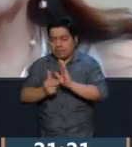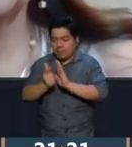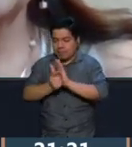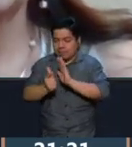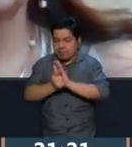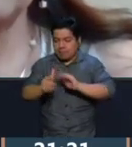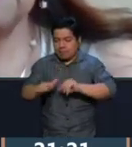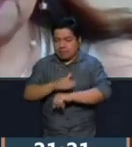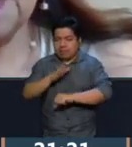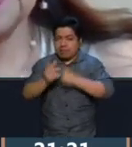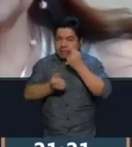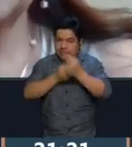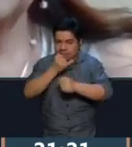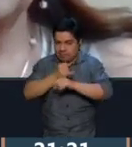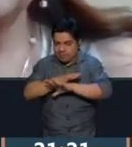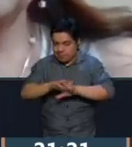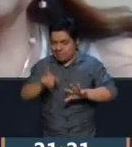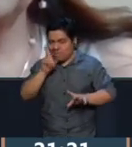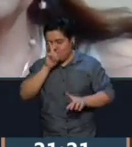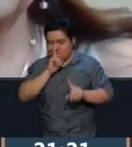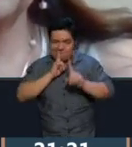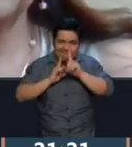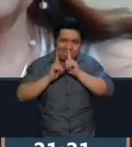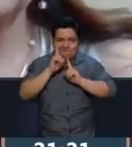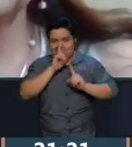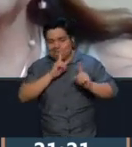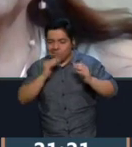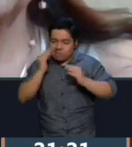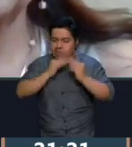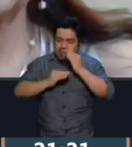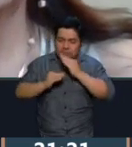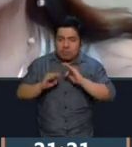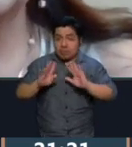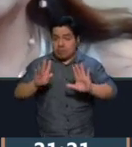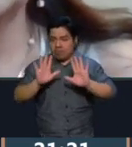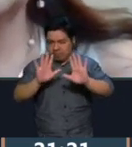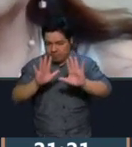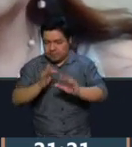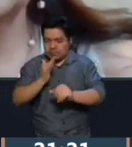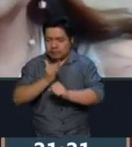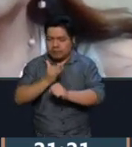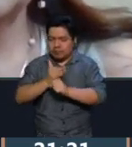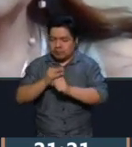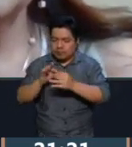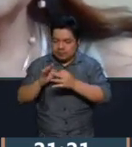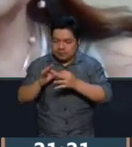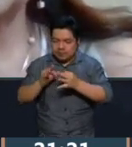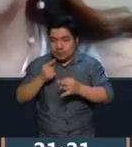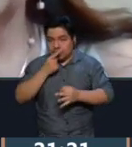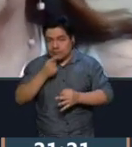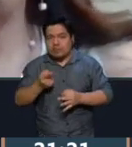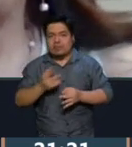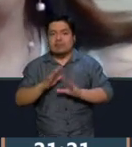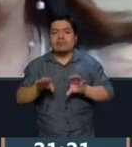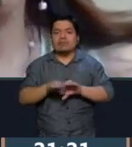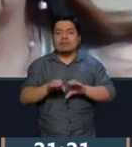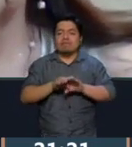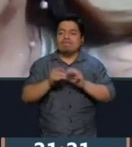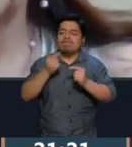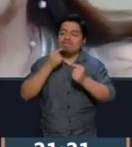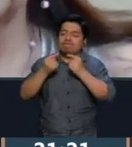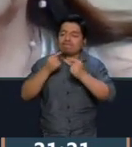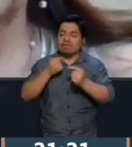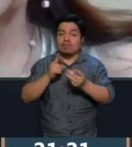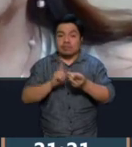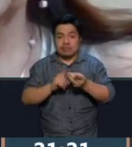por la desinformación que se estaba difundiendo en torno a la misma. Pero ahorita comentaba que se iba a dar esta discusión